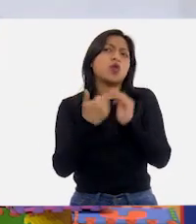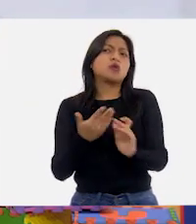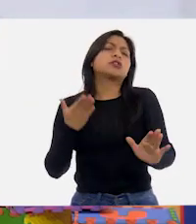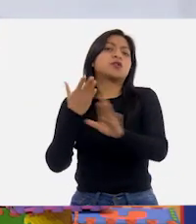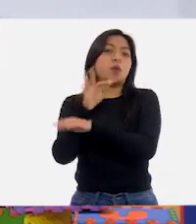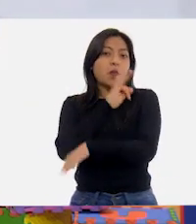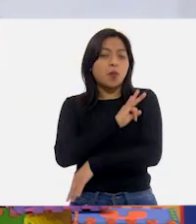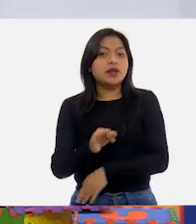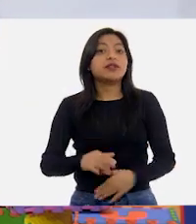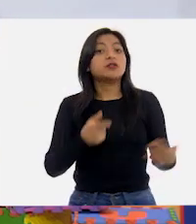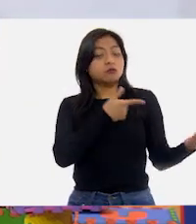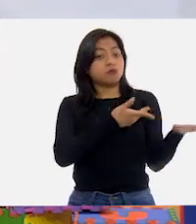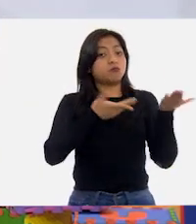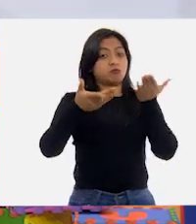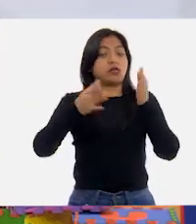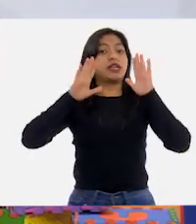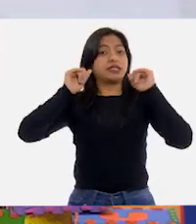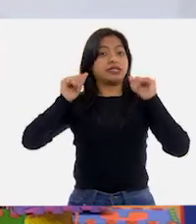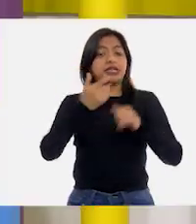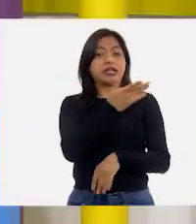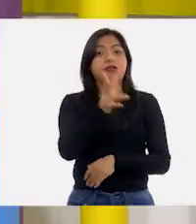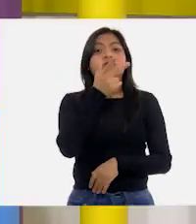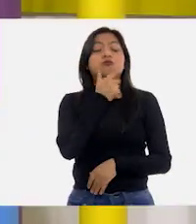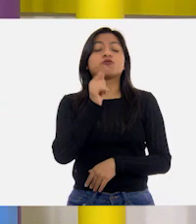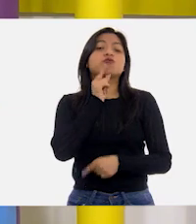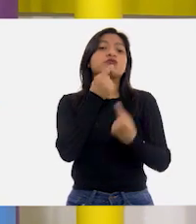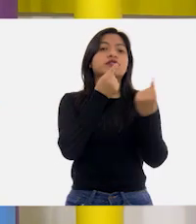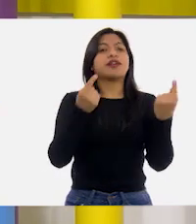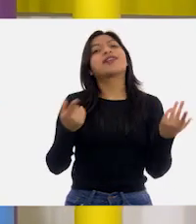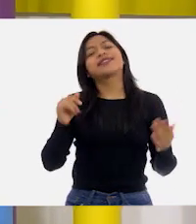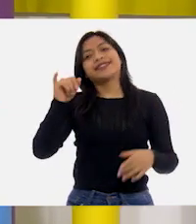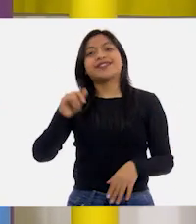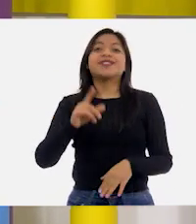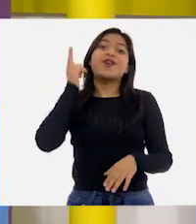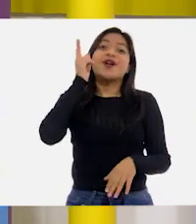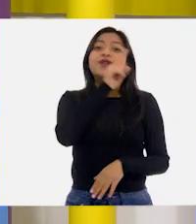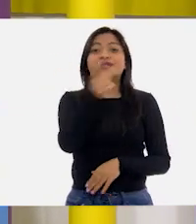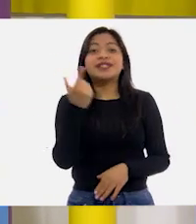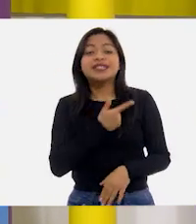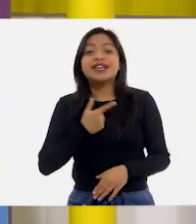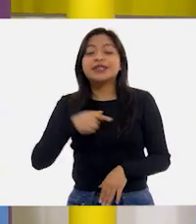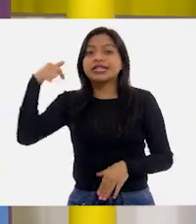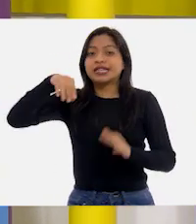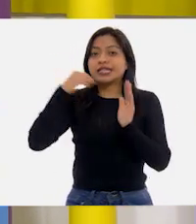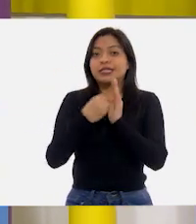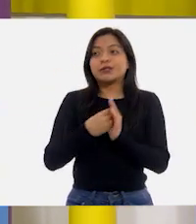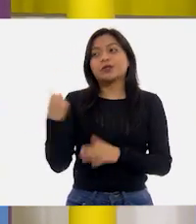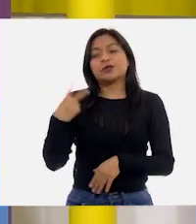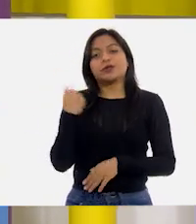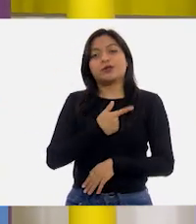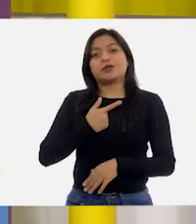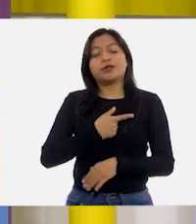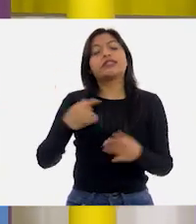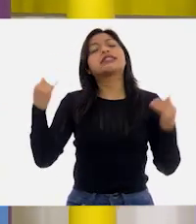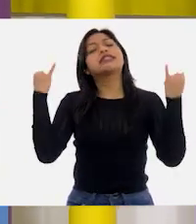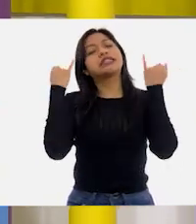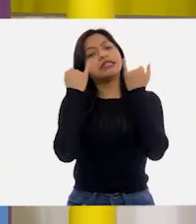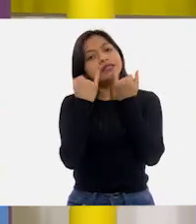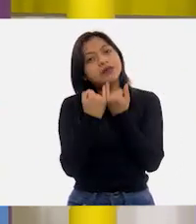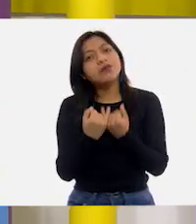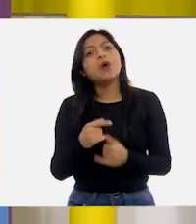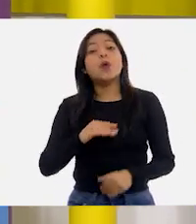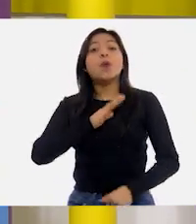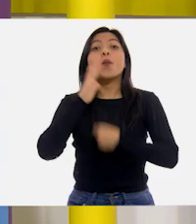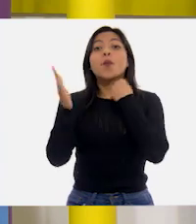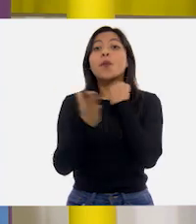muy bonito. Bueno, ¿quieres despedirte de las niñas y los niños, Orte? Pues yo espero que hayan disfrutado mucho el programa como nosotros y que también pues